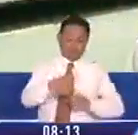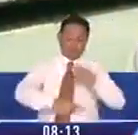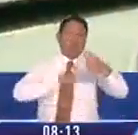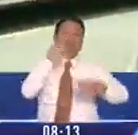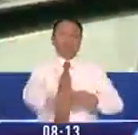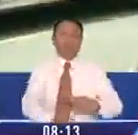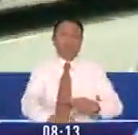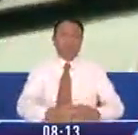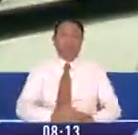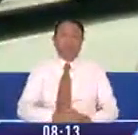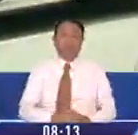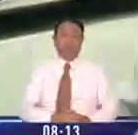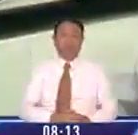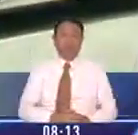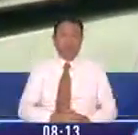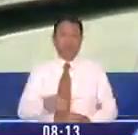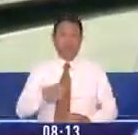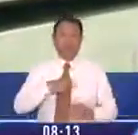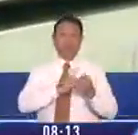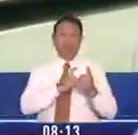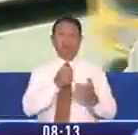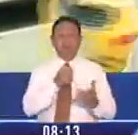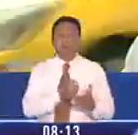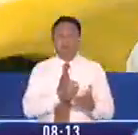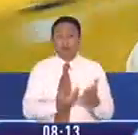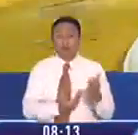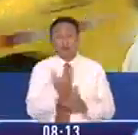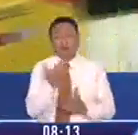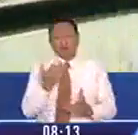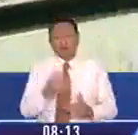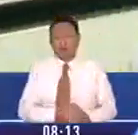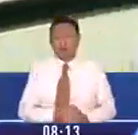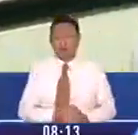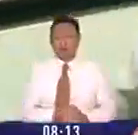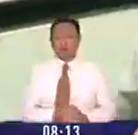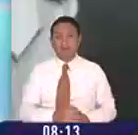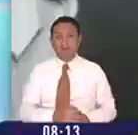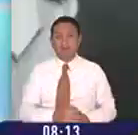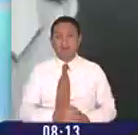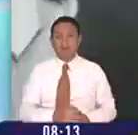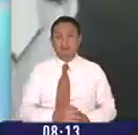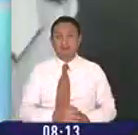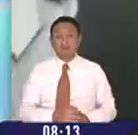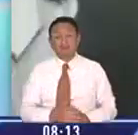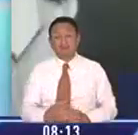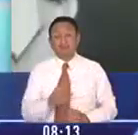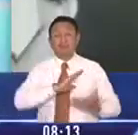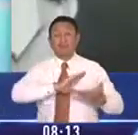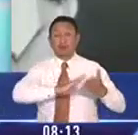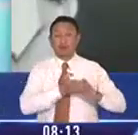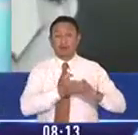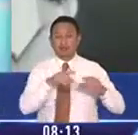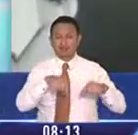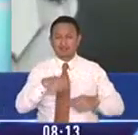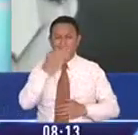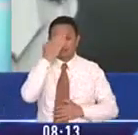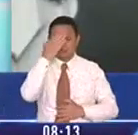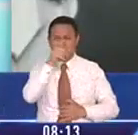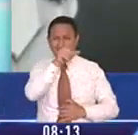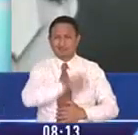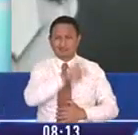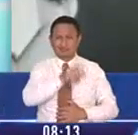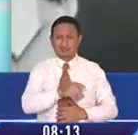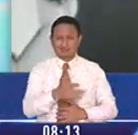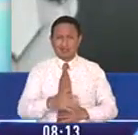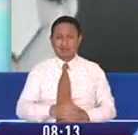delantera. Tuve que cambiar de aro. O sea, bueno, ¿y a quién culpa? Nadie. La comunidad tiene identificados a los